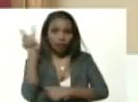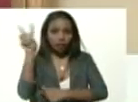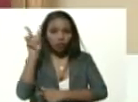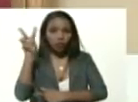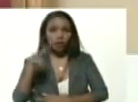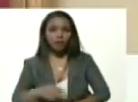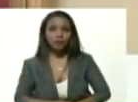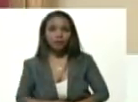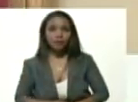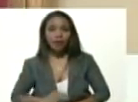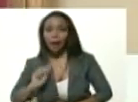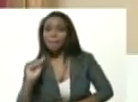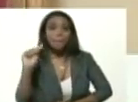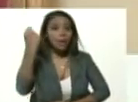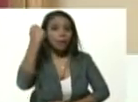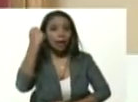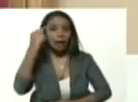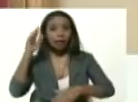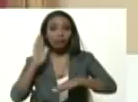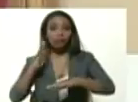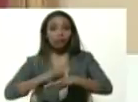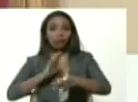donde estaba la primera alarma.